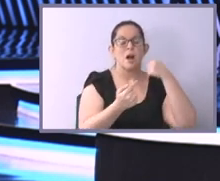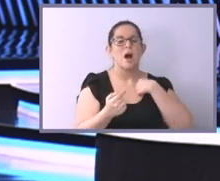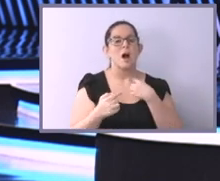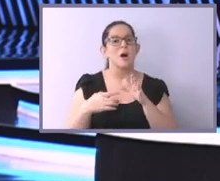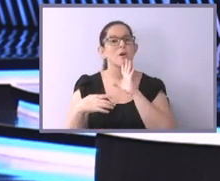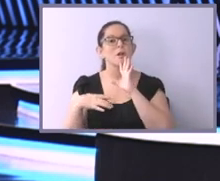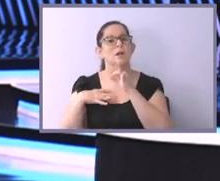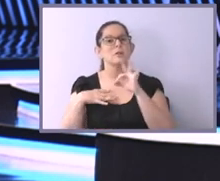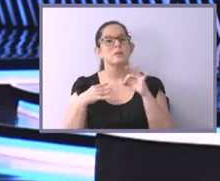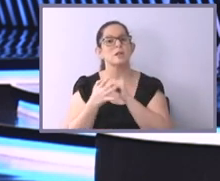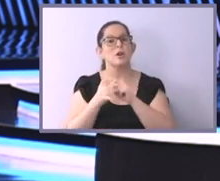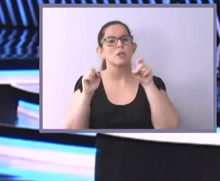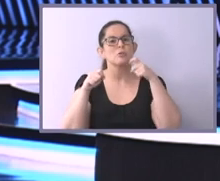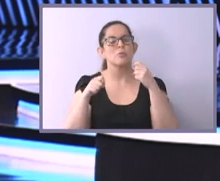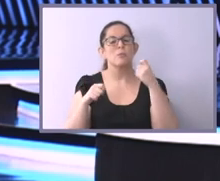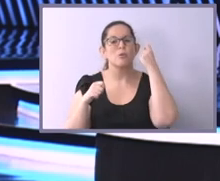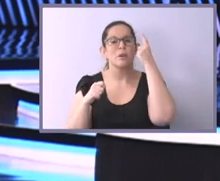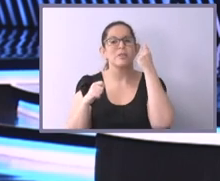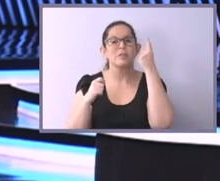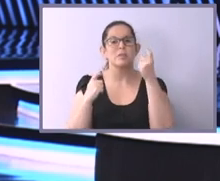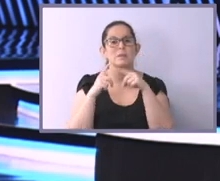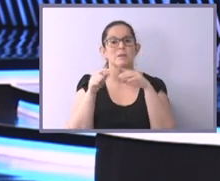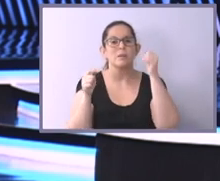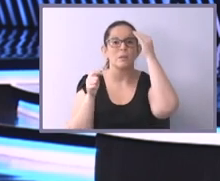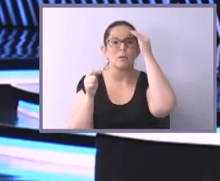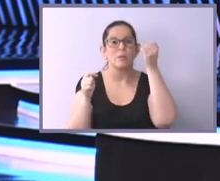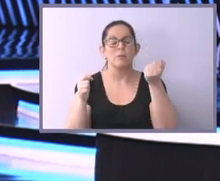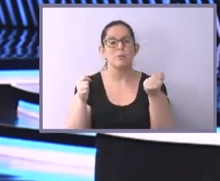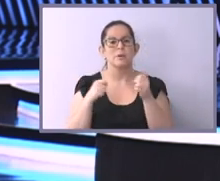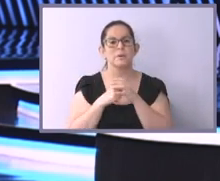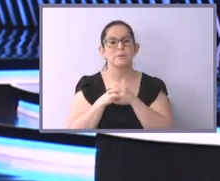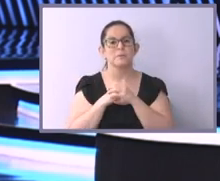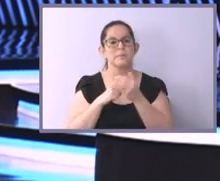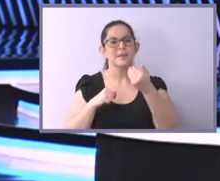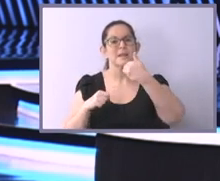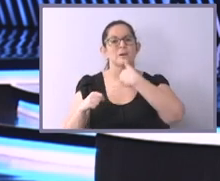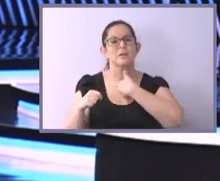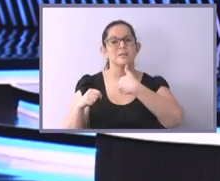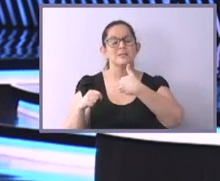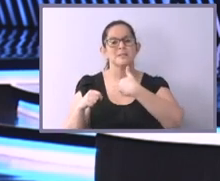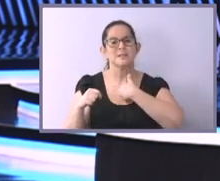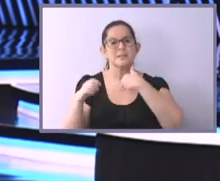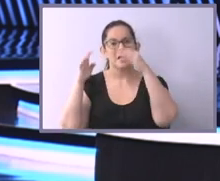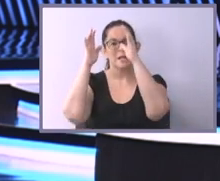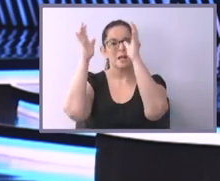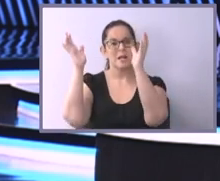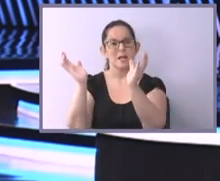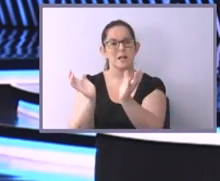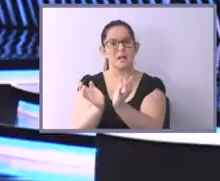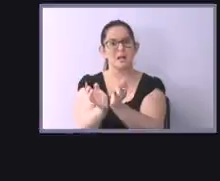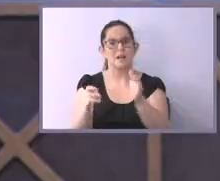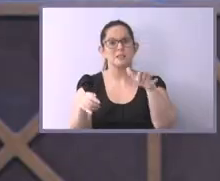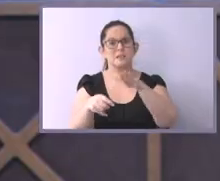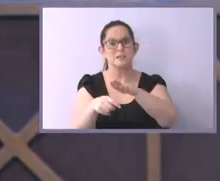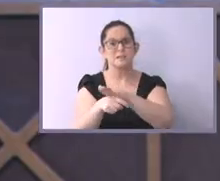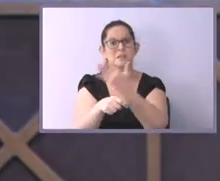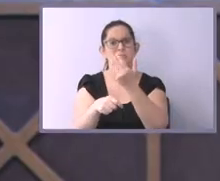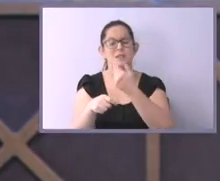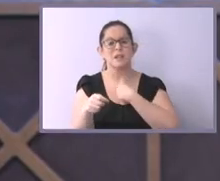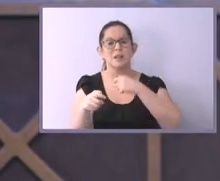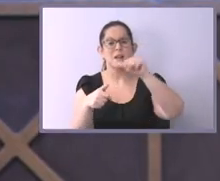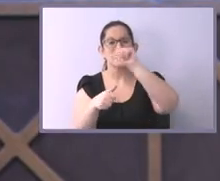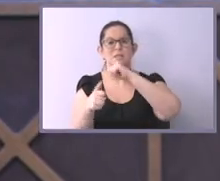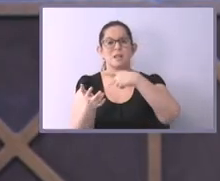el Espíritu Santo, yo lo puedo entender. ¿Sabes por qué? Porque tener la vasija llena de aceite, hay que pagar